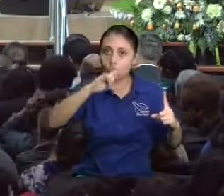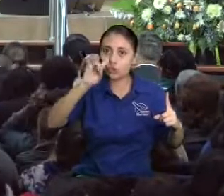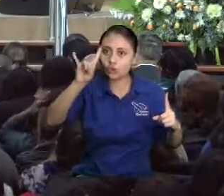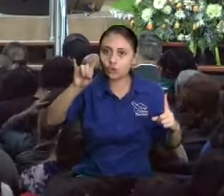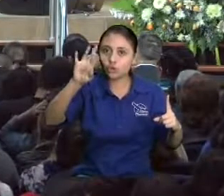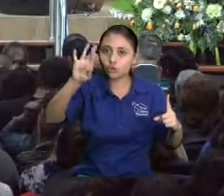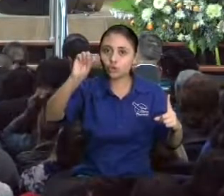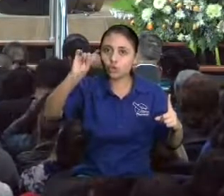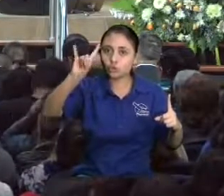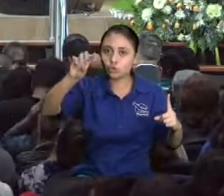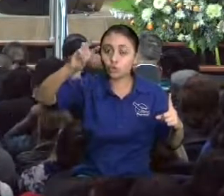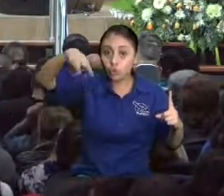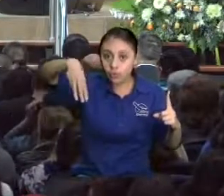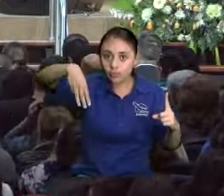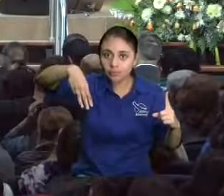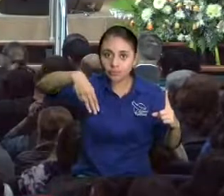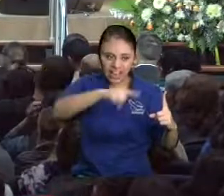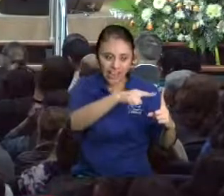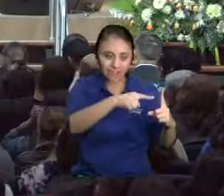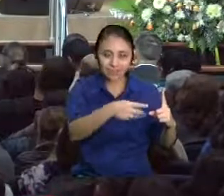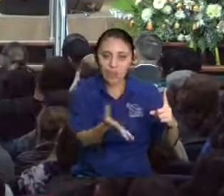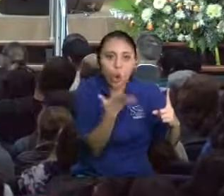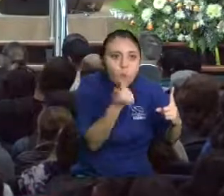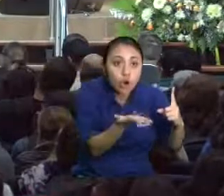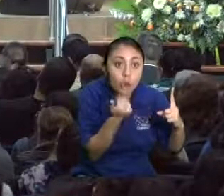Cuando tenía la abundancia de todas las cosas,